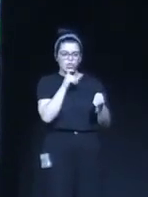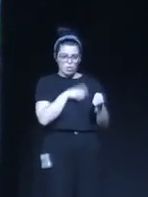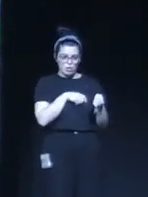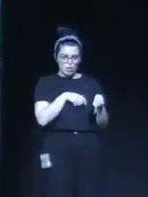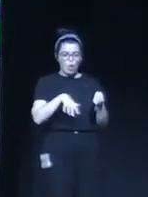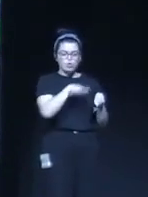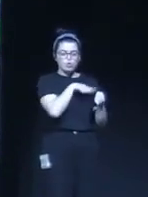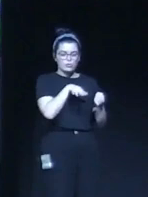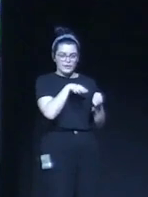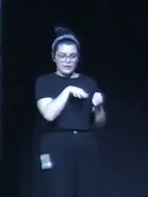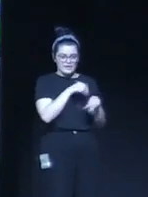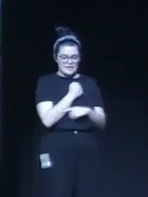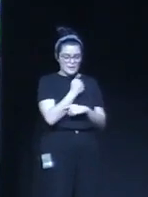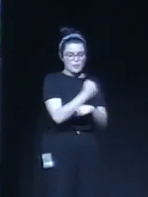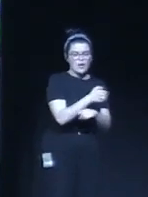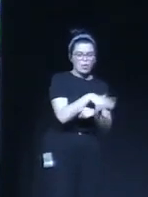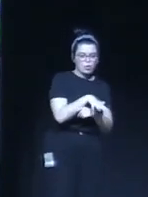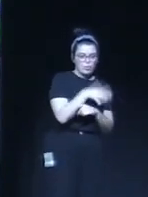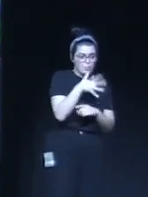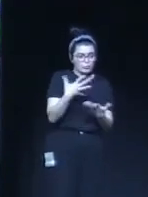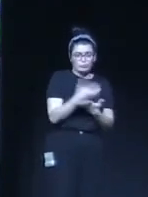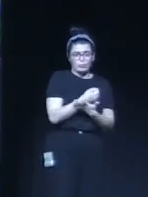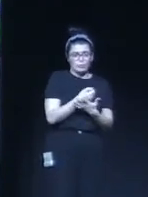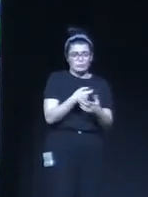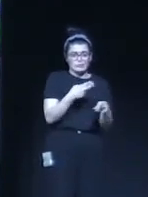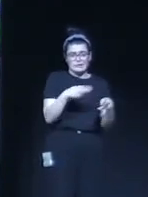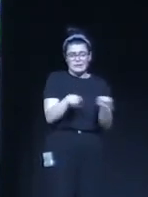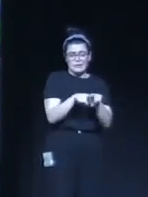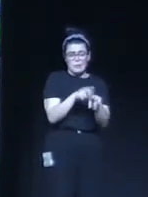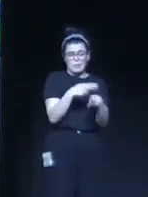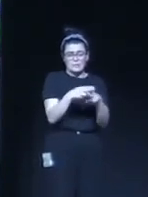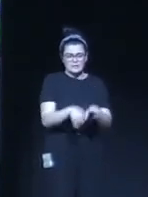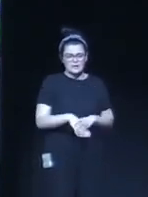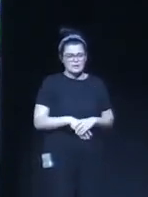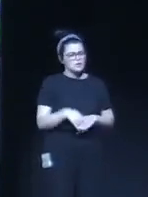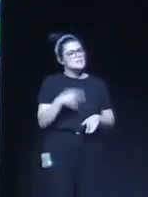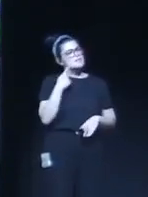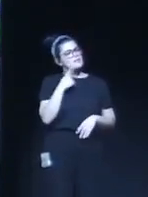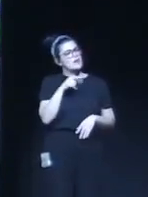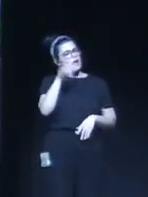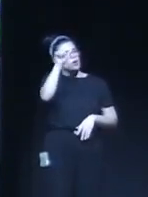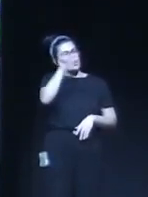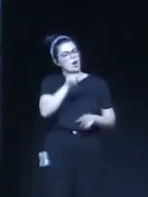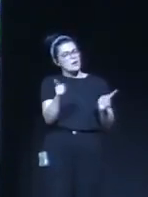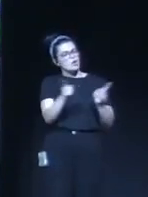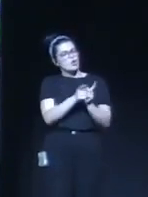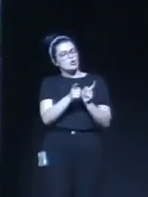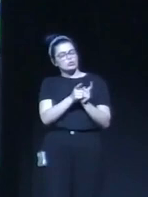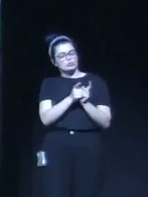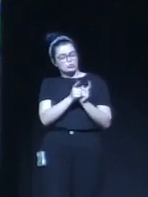¿no? ¿Qué te ha parecido el debate ético que se suscita en todo el corto?